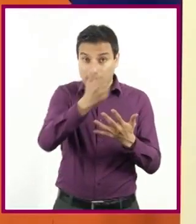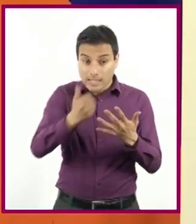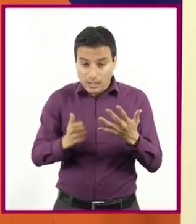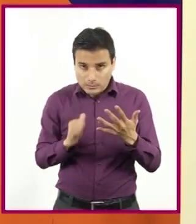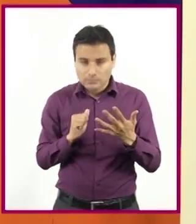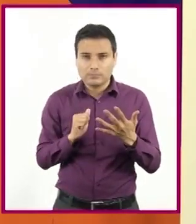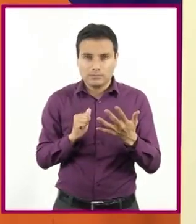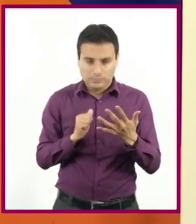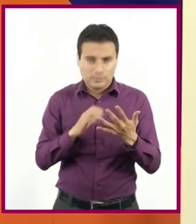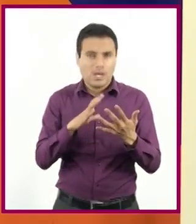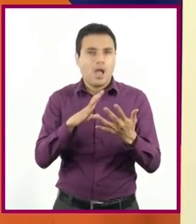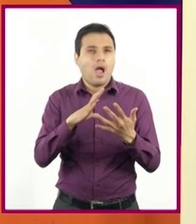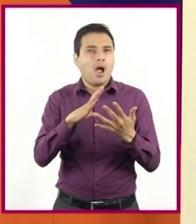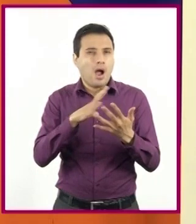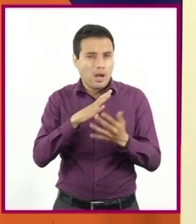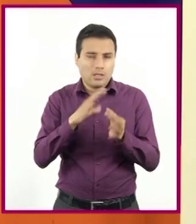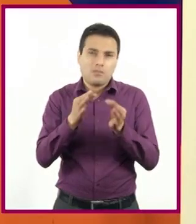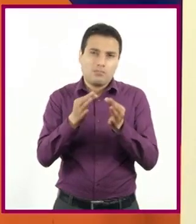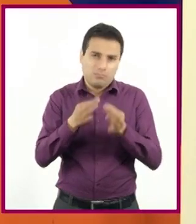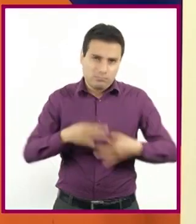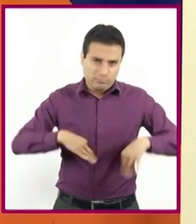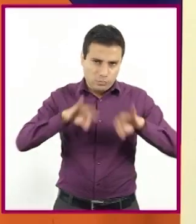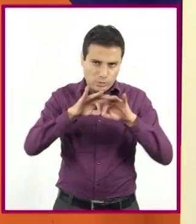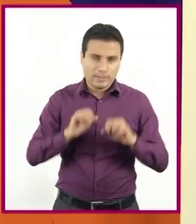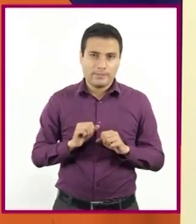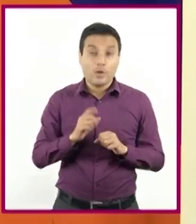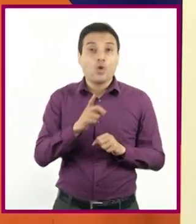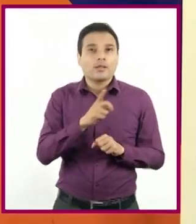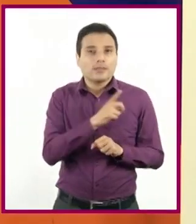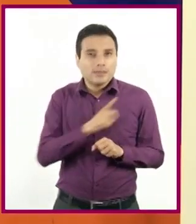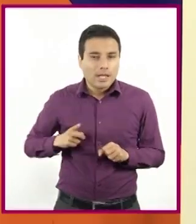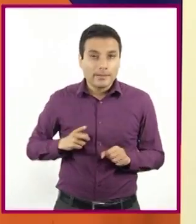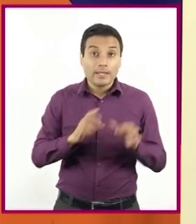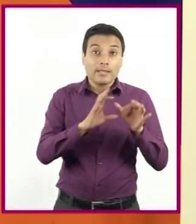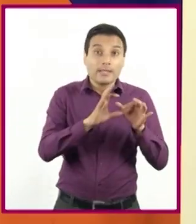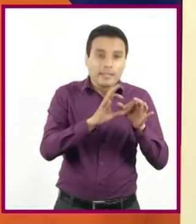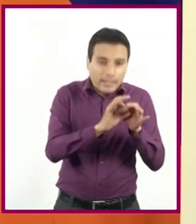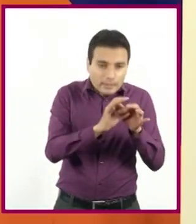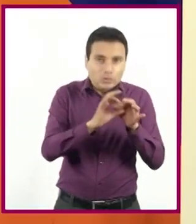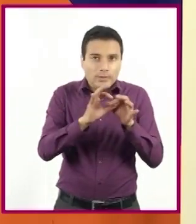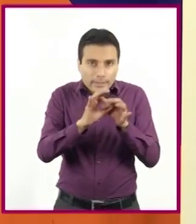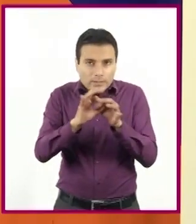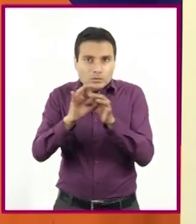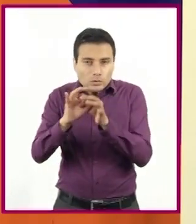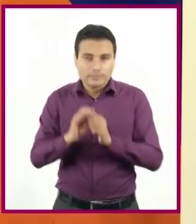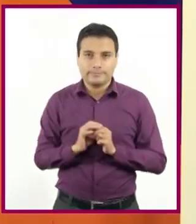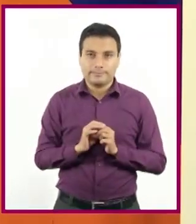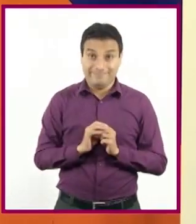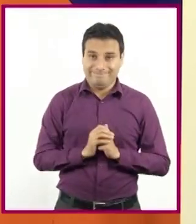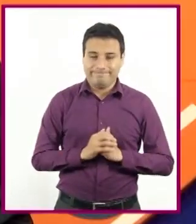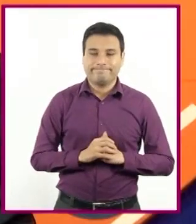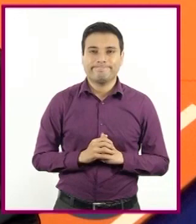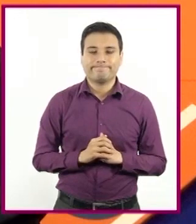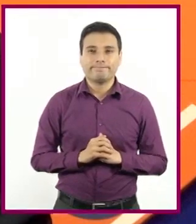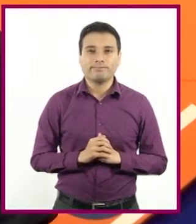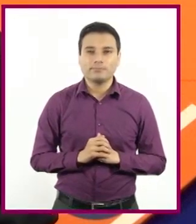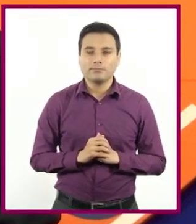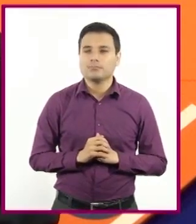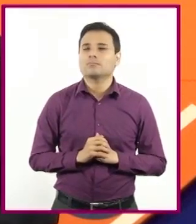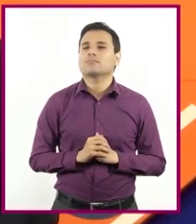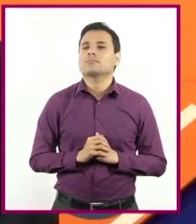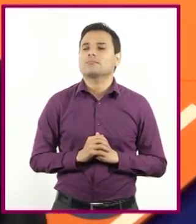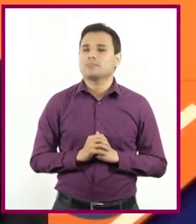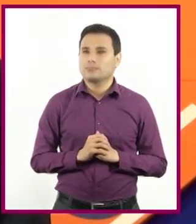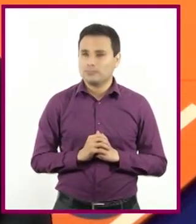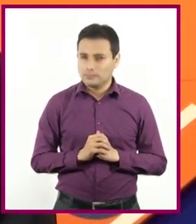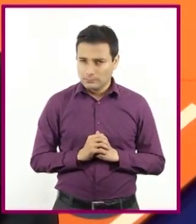se relacionará de alguna manera con uno o varios de los demás elementos. O sea,